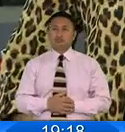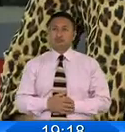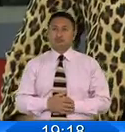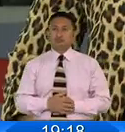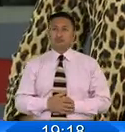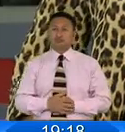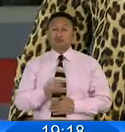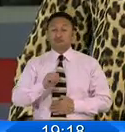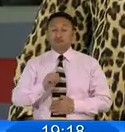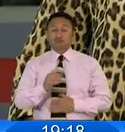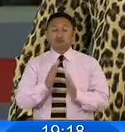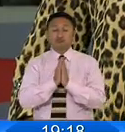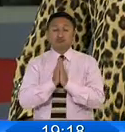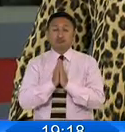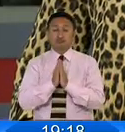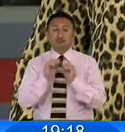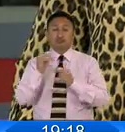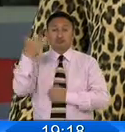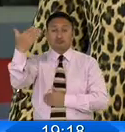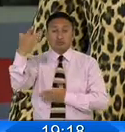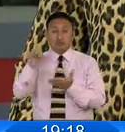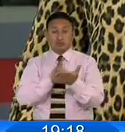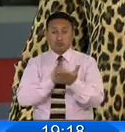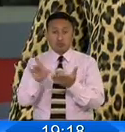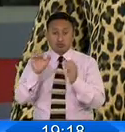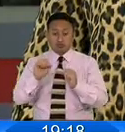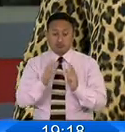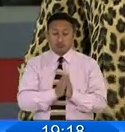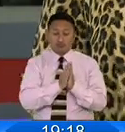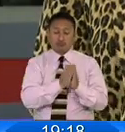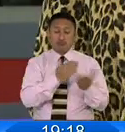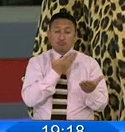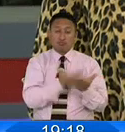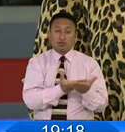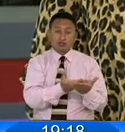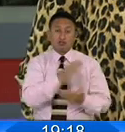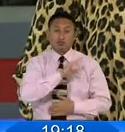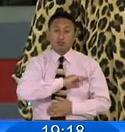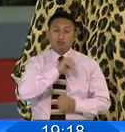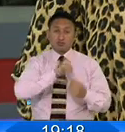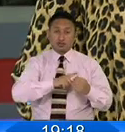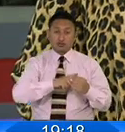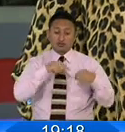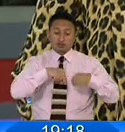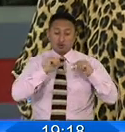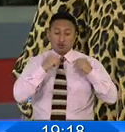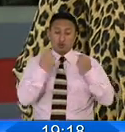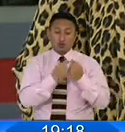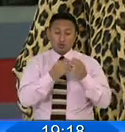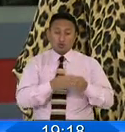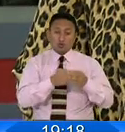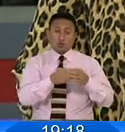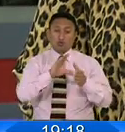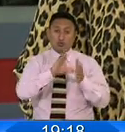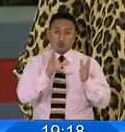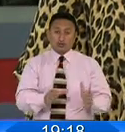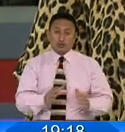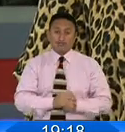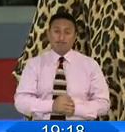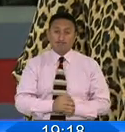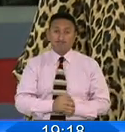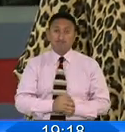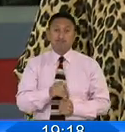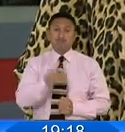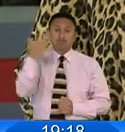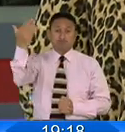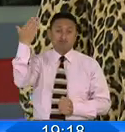Un nuevo pedido de remoción del alcalde Jorge Yunda fue presentado en el municipio de Quito por parte de un colectivo ciudadano. El